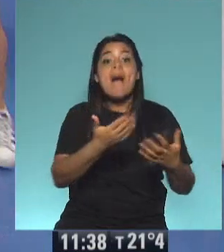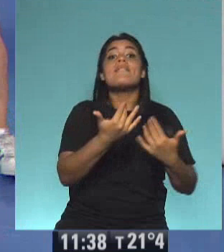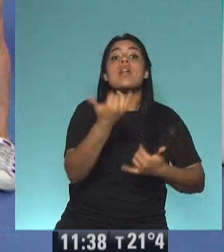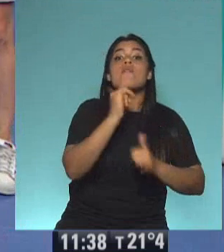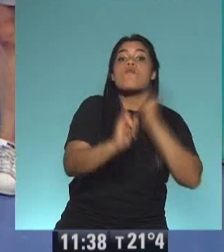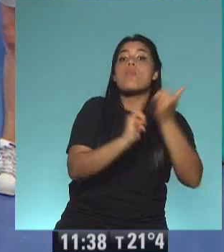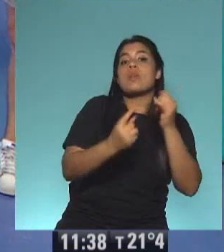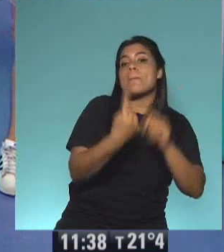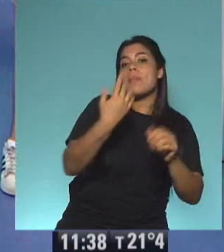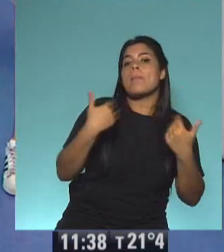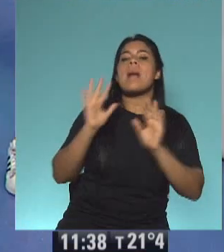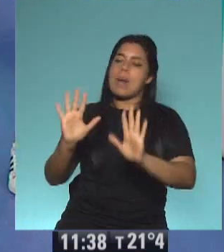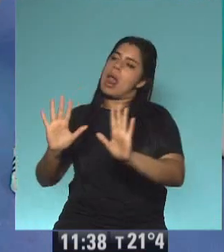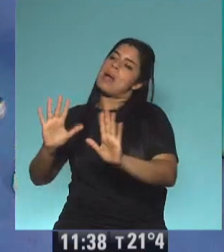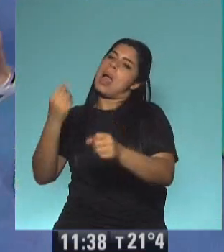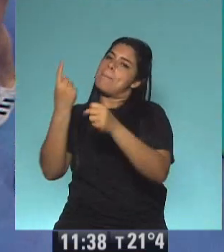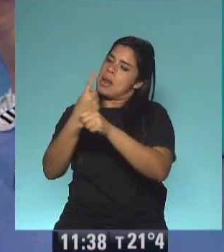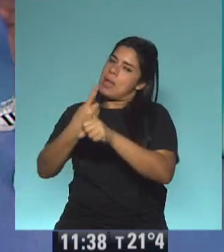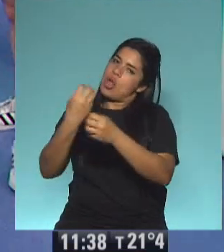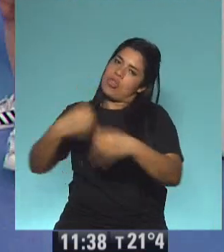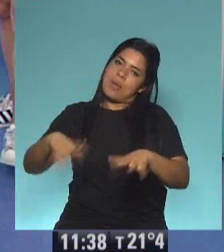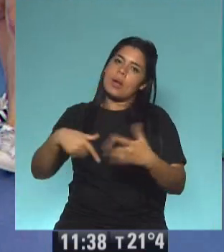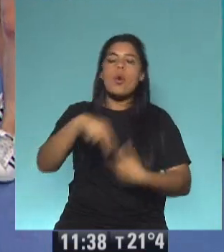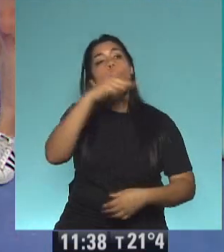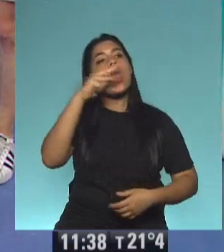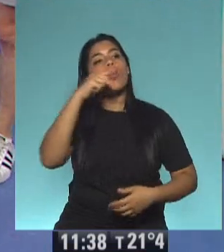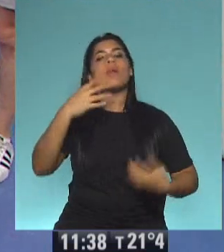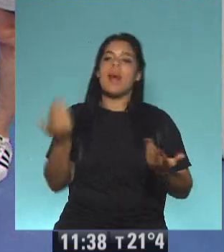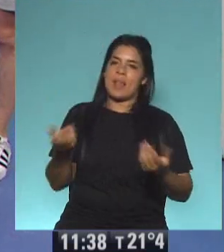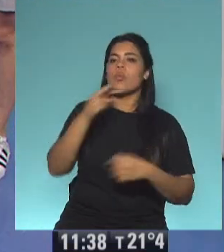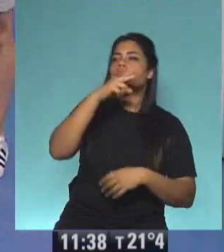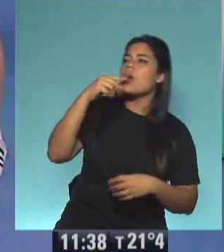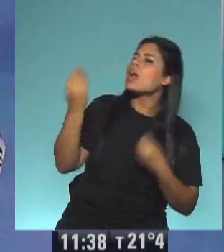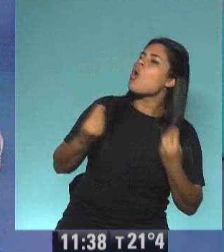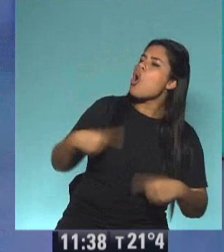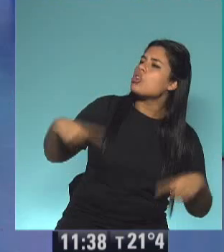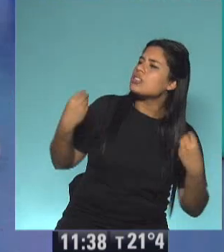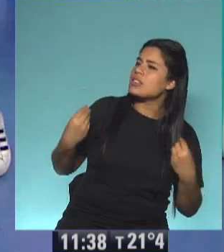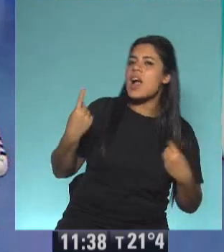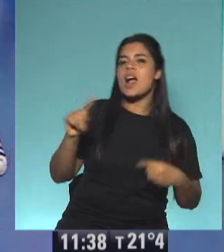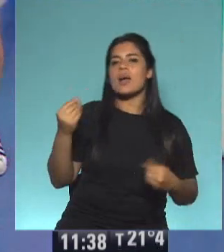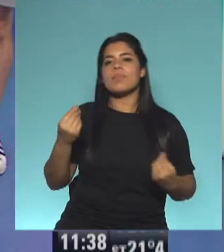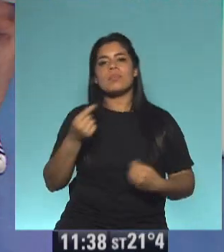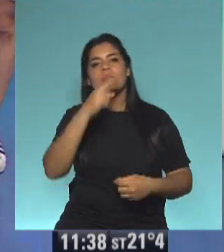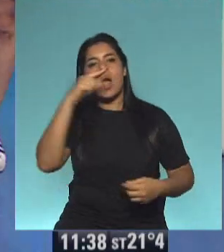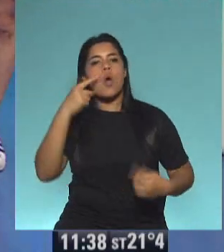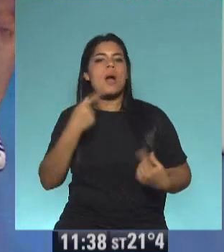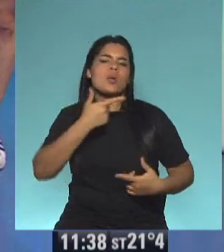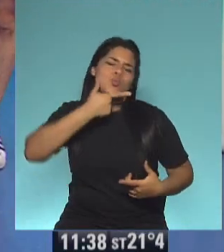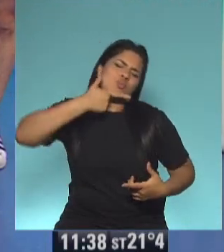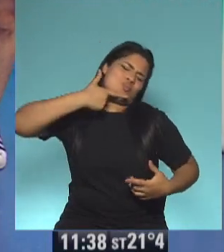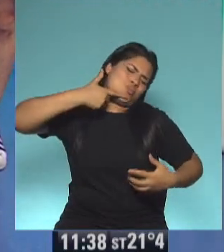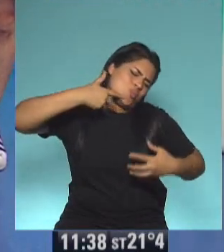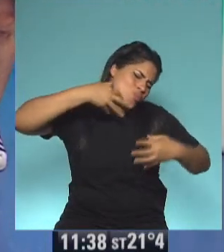animás? No, pero haceme el canto. Huelo, ah, huelo, huelo, huelo. ¿Qué olés? Una cosa. Un aroma. ¿Qué aroma? Uf, un aroma